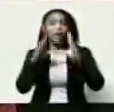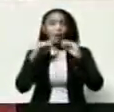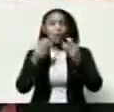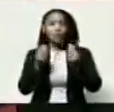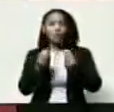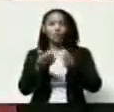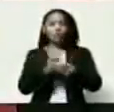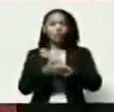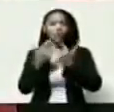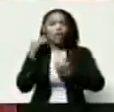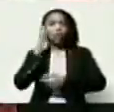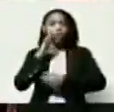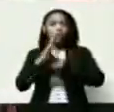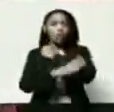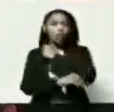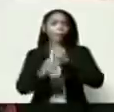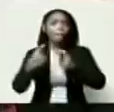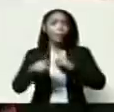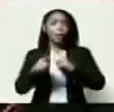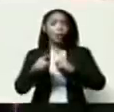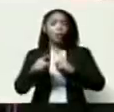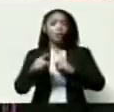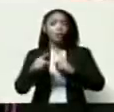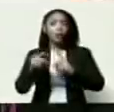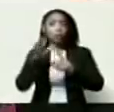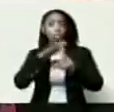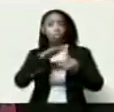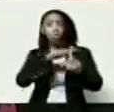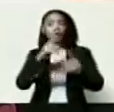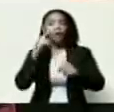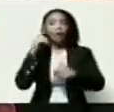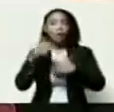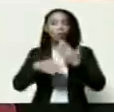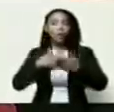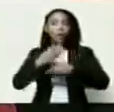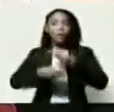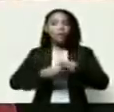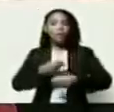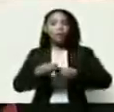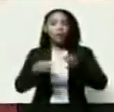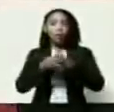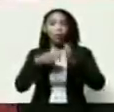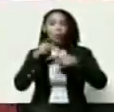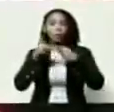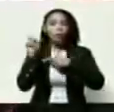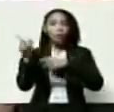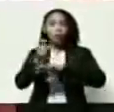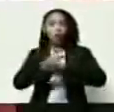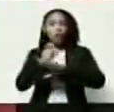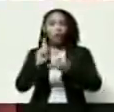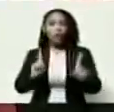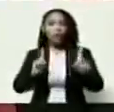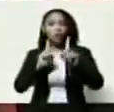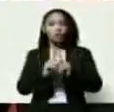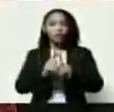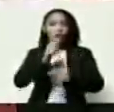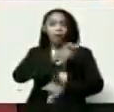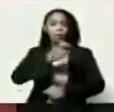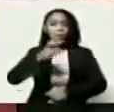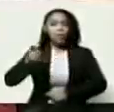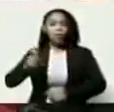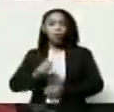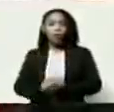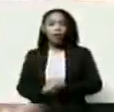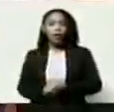de corrupción, pero también de burocratismo, que puede hacer el partido en ese gobierno cercano a la gente, en